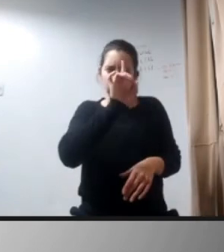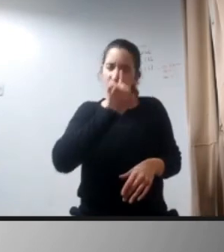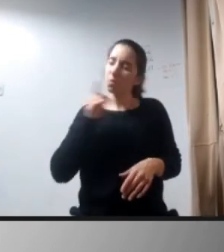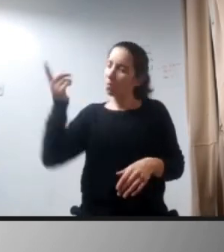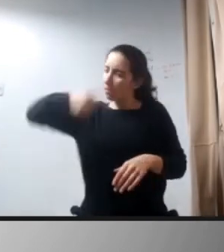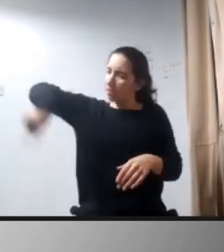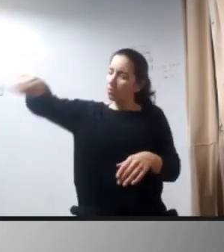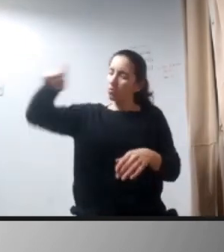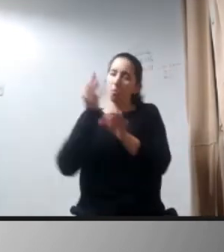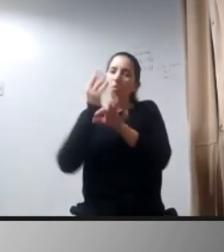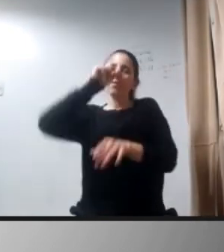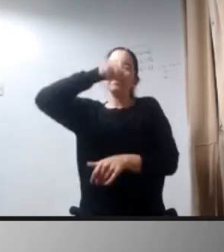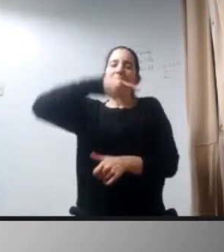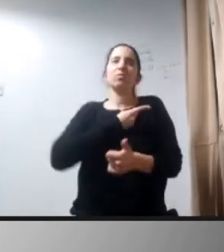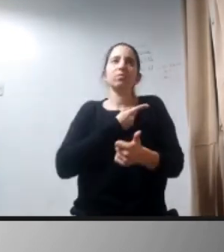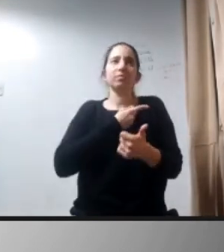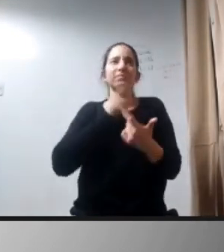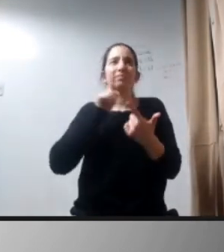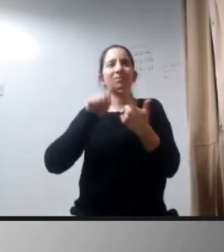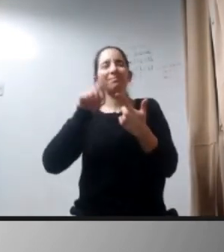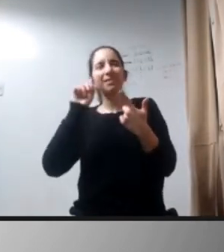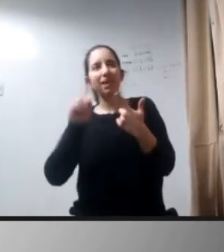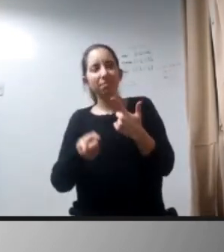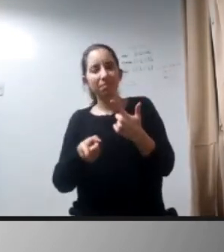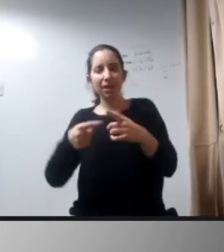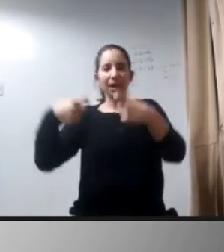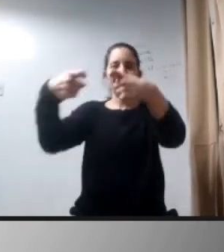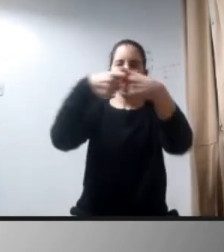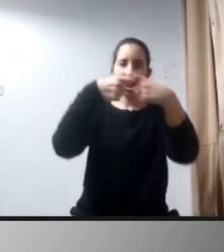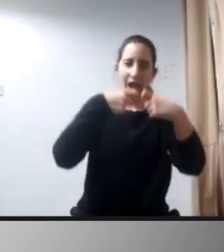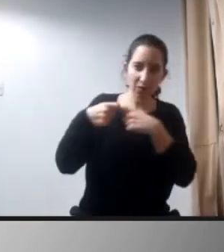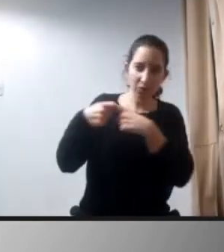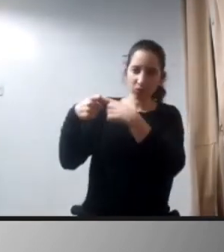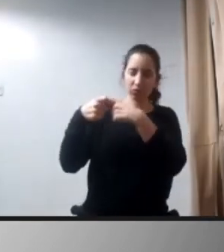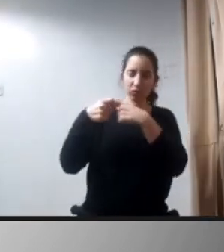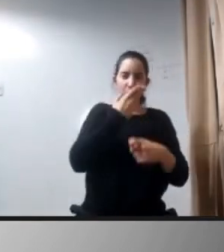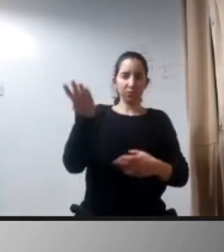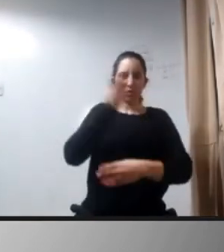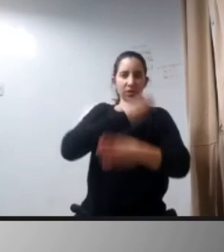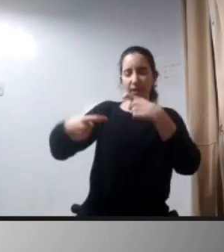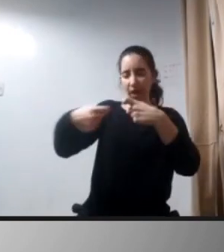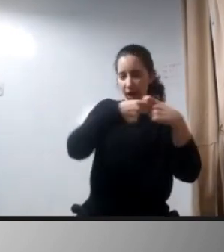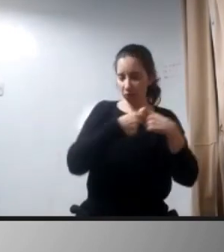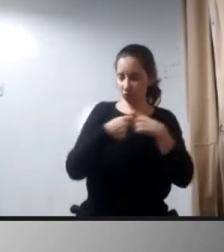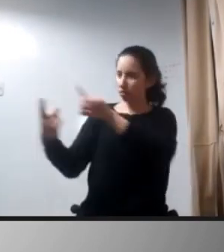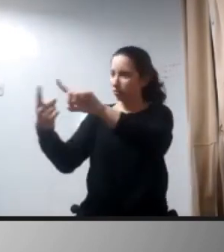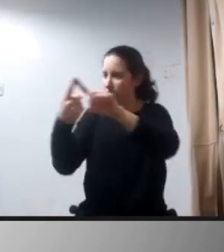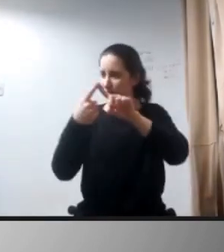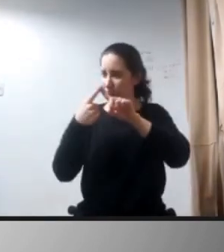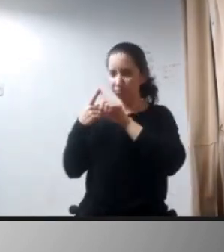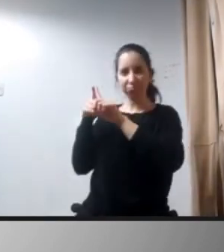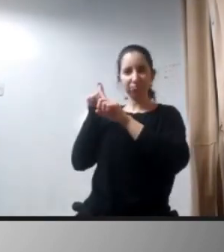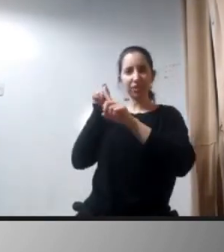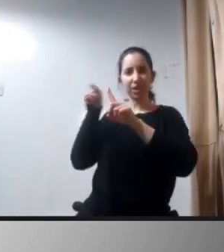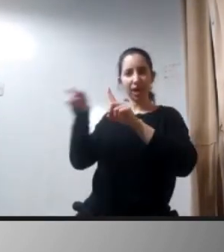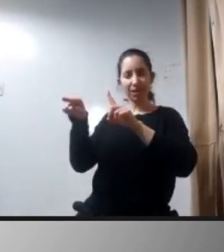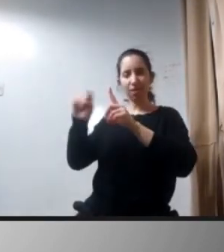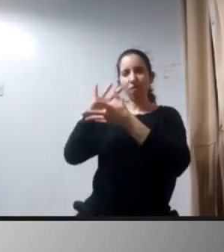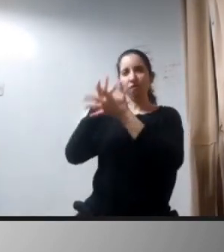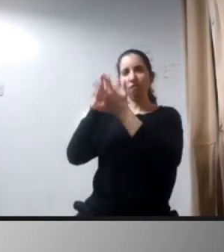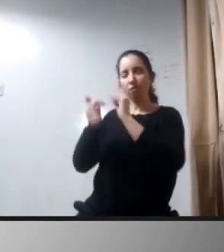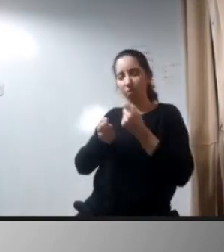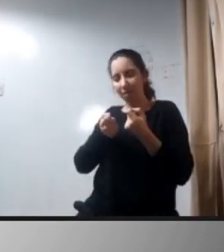ver con la relación con las organizaciones nuestras, que eso es lo que va a hacer que